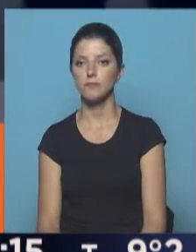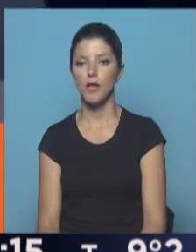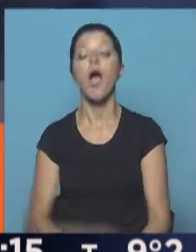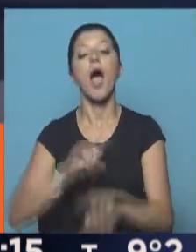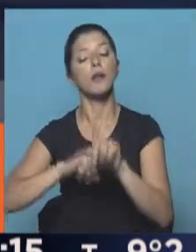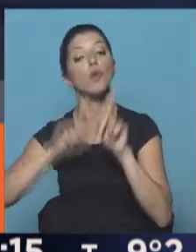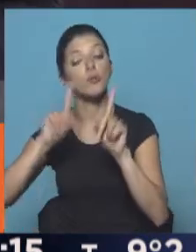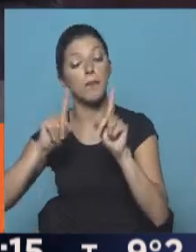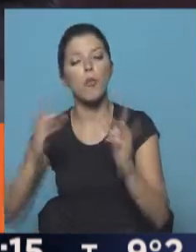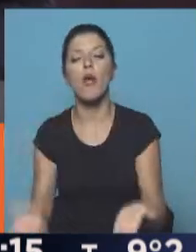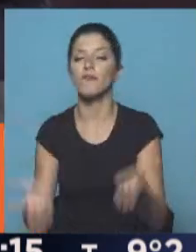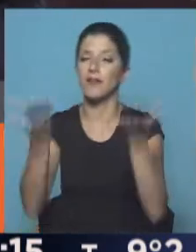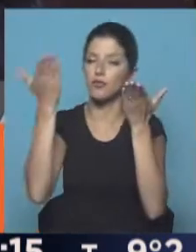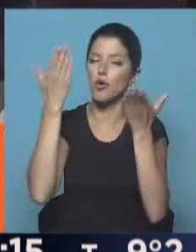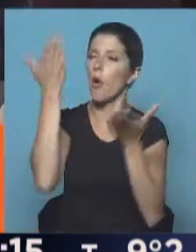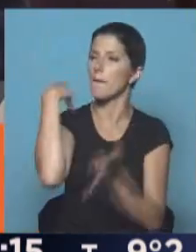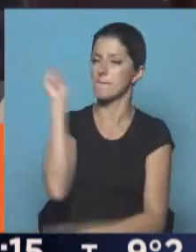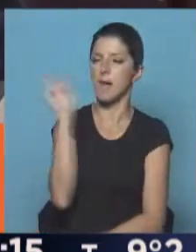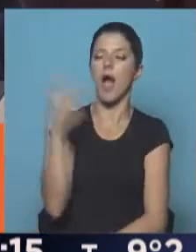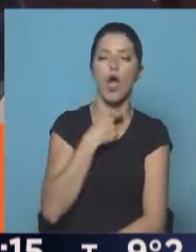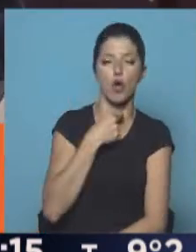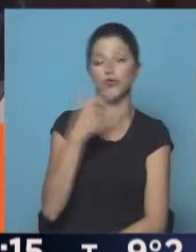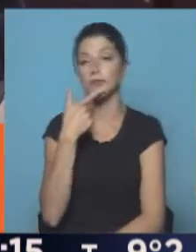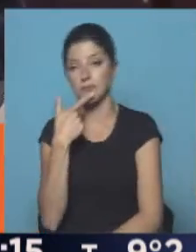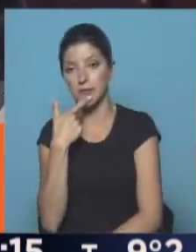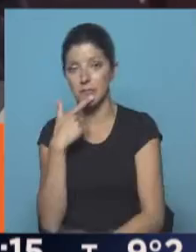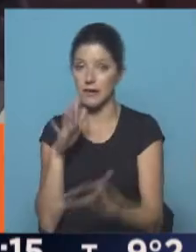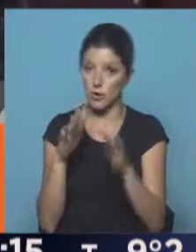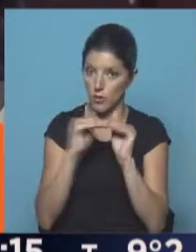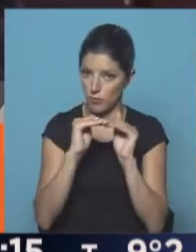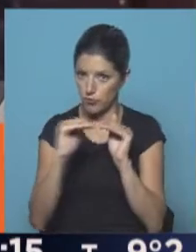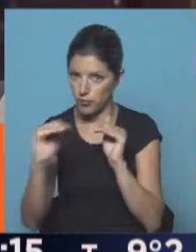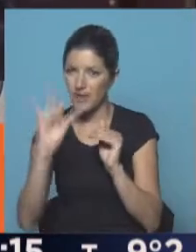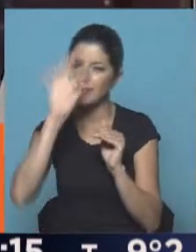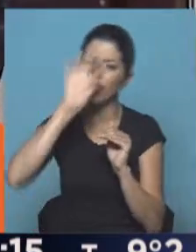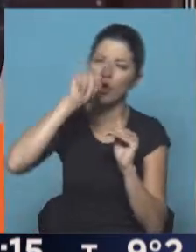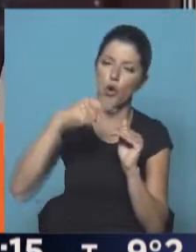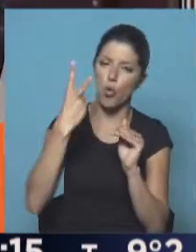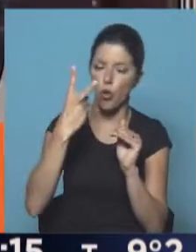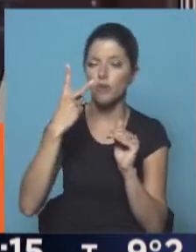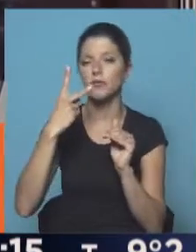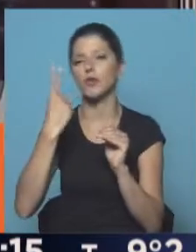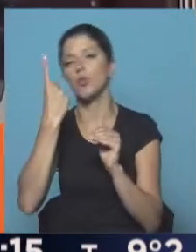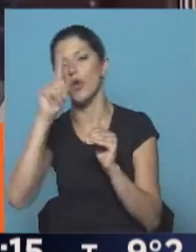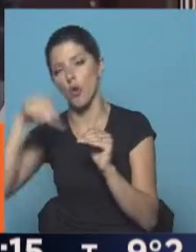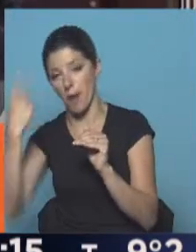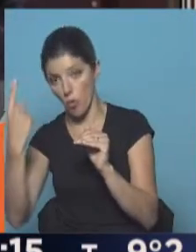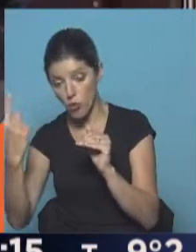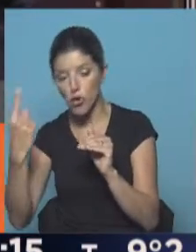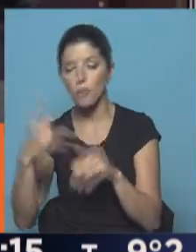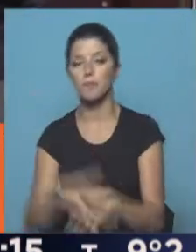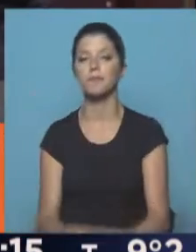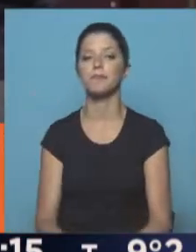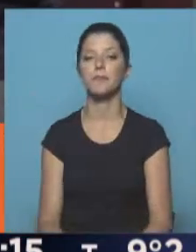que durante agosto y septiembre nos dio un descanso, 0,2 y 1,1 según el propio INDEC, pero que en